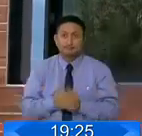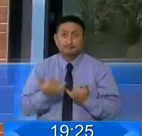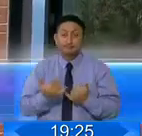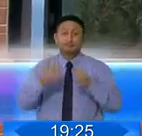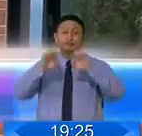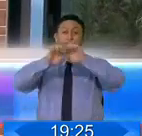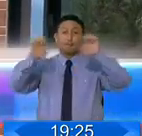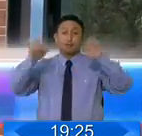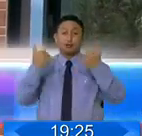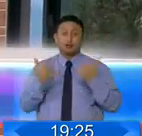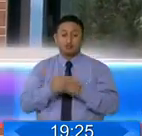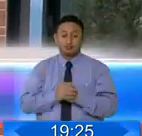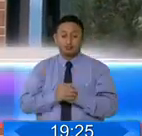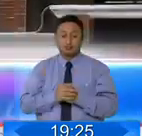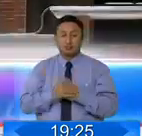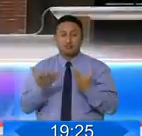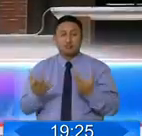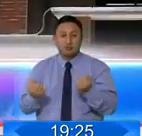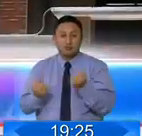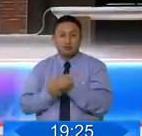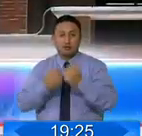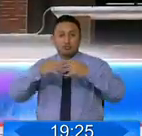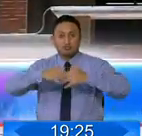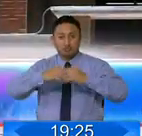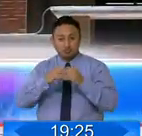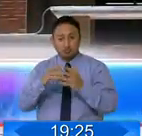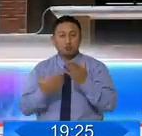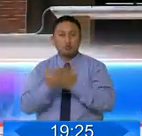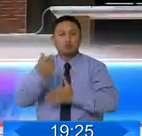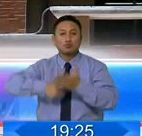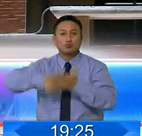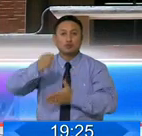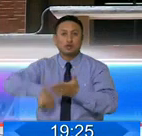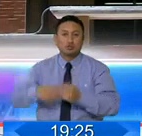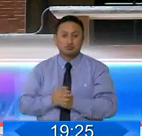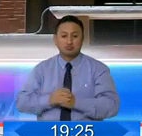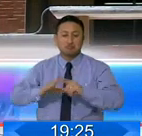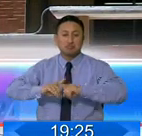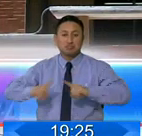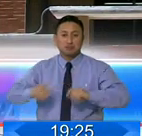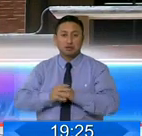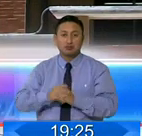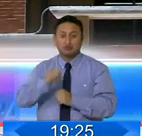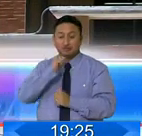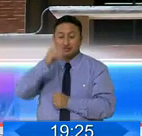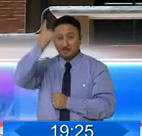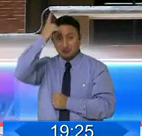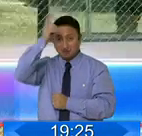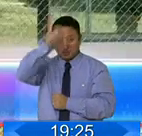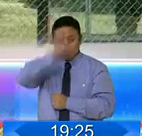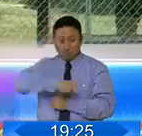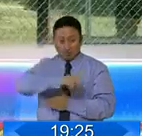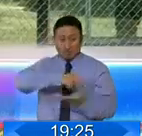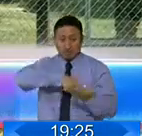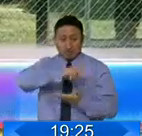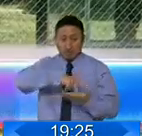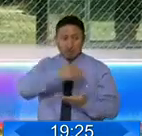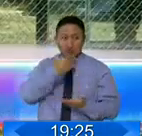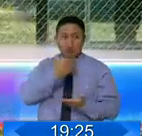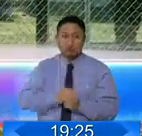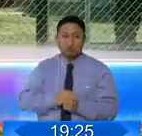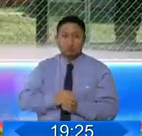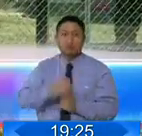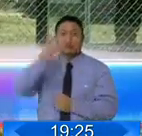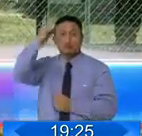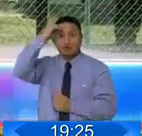se encuentra en un proceso de reactivación con nuevos contratos, pero para cancelar los pendientes que existen con los trabajadores, se plantea el cobro de